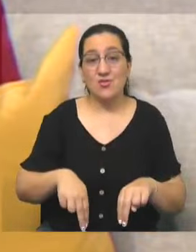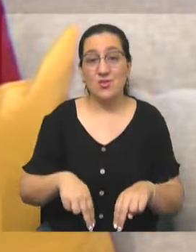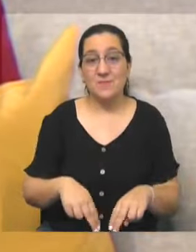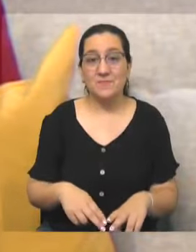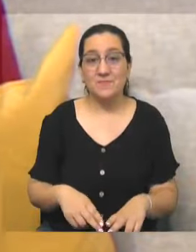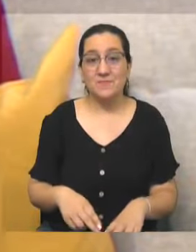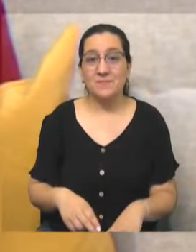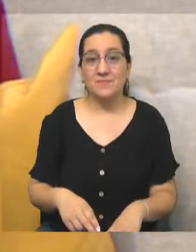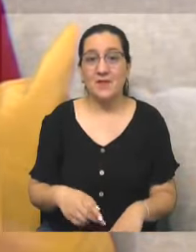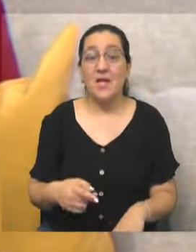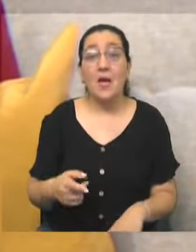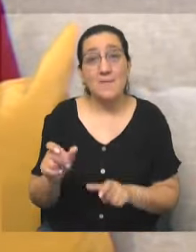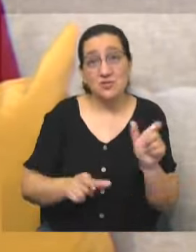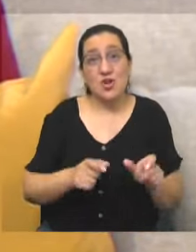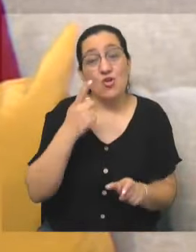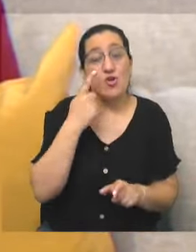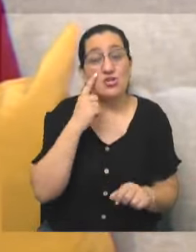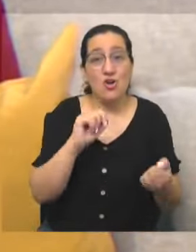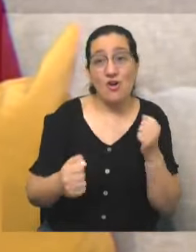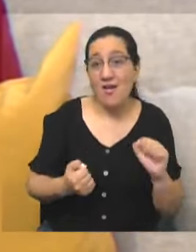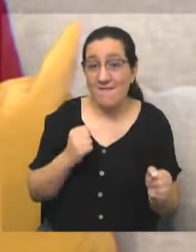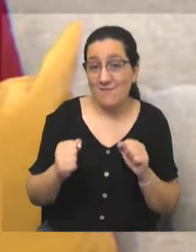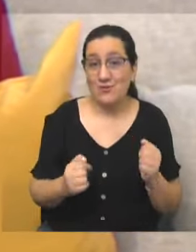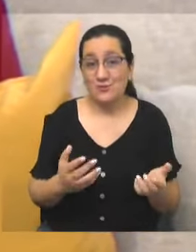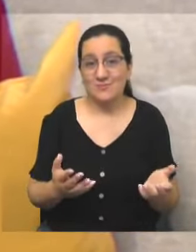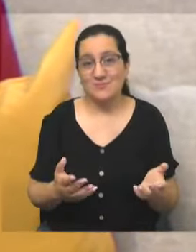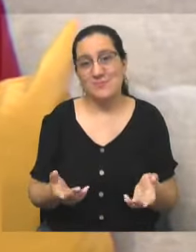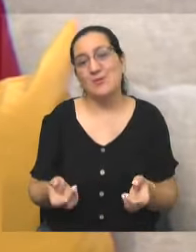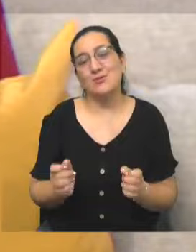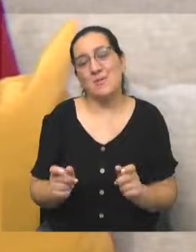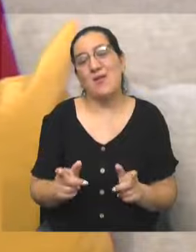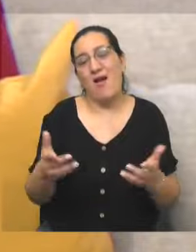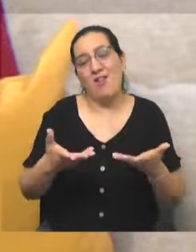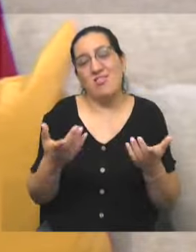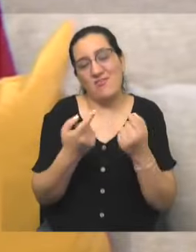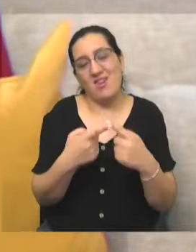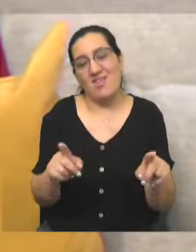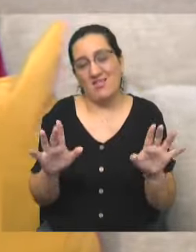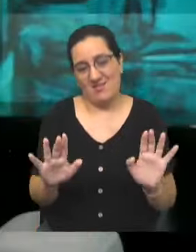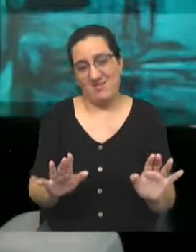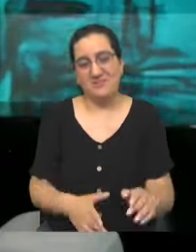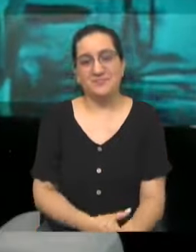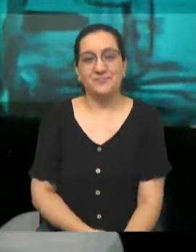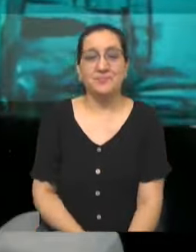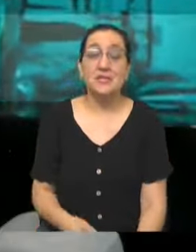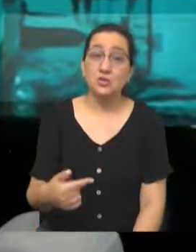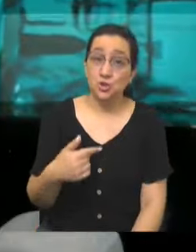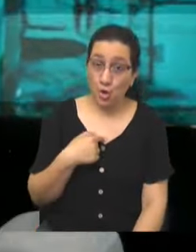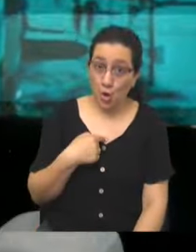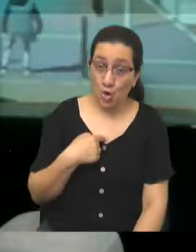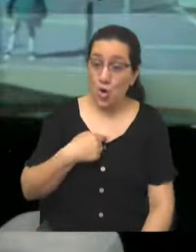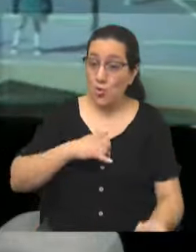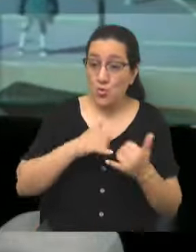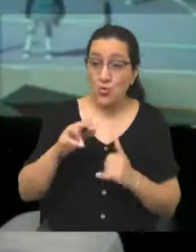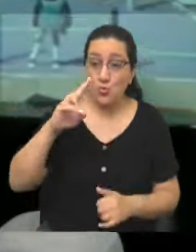que conoce los nervios de los partidos. Ahora es distinto, no sean malos. No sean malos, es distinto. Muy distinto. Muy yo, distinto. Cuando juego Uruguay, voy al asado,